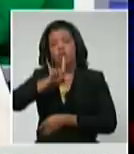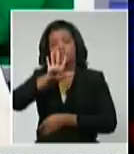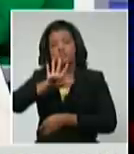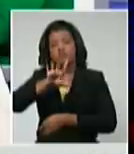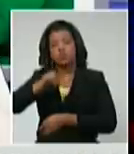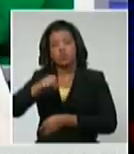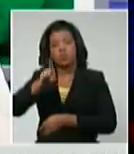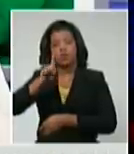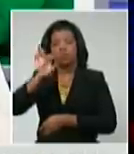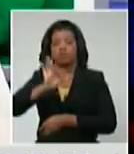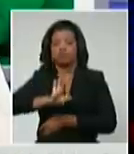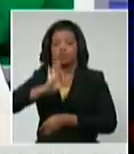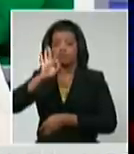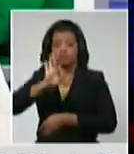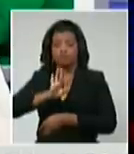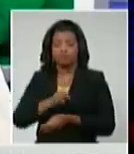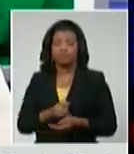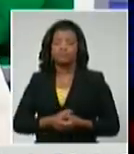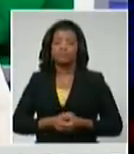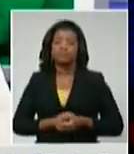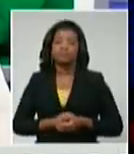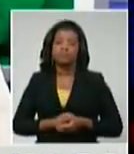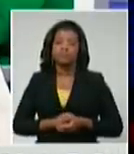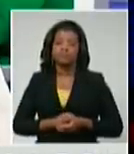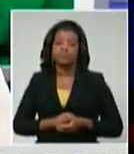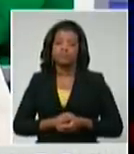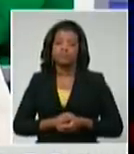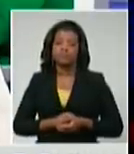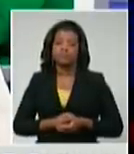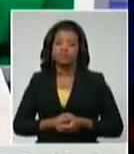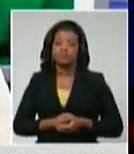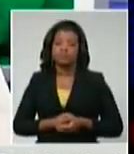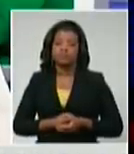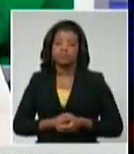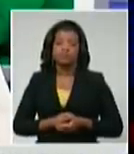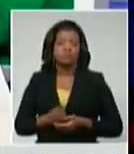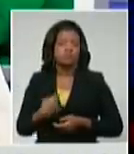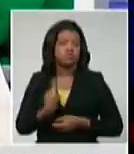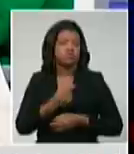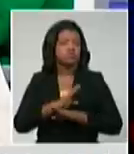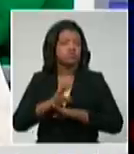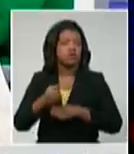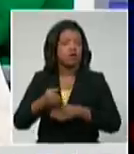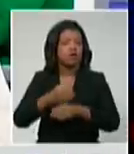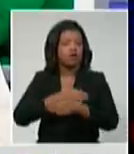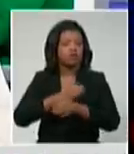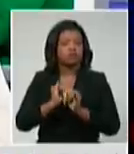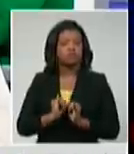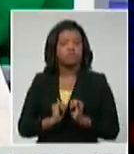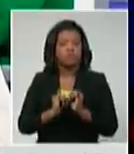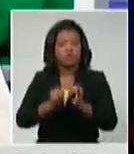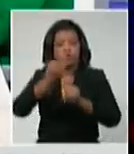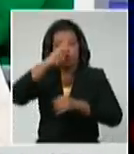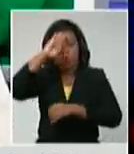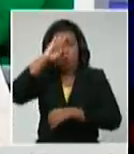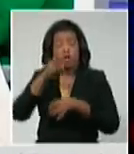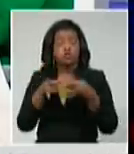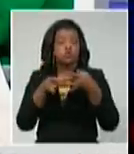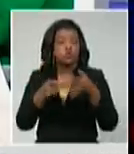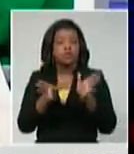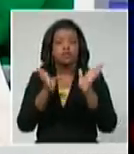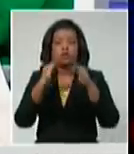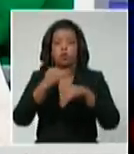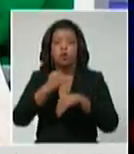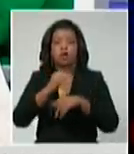95,1%. Y como hemos dicho en otras ocasiones, en Cuba no hemos tenido que lamentar el fallecimiento